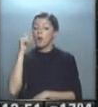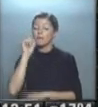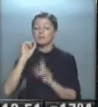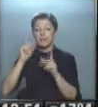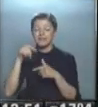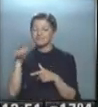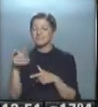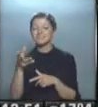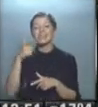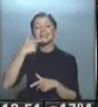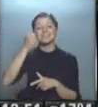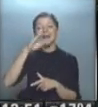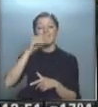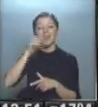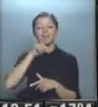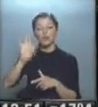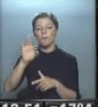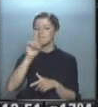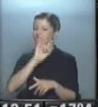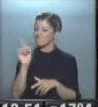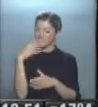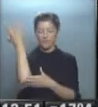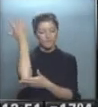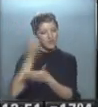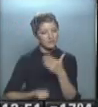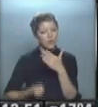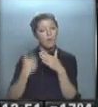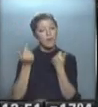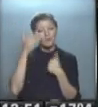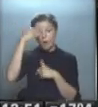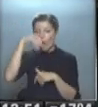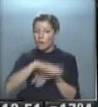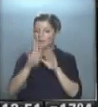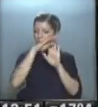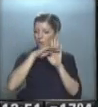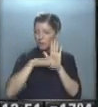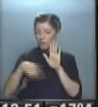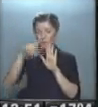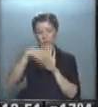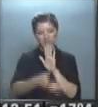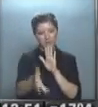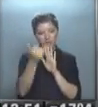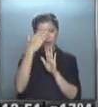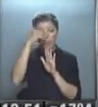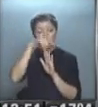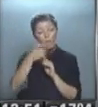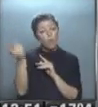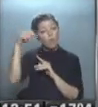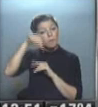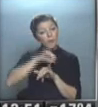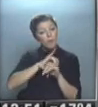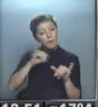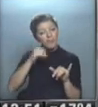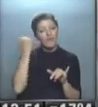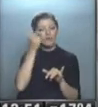que decirte, Manuel, que no. Por eso, vamos a dar el último dato de la incógnita de hoy. Atención, porque después de la pausa vamos a develar de quién se